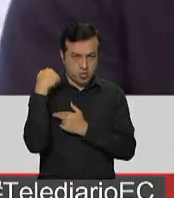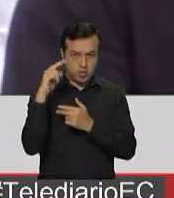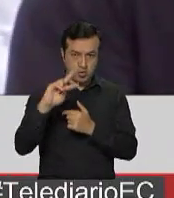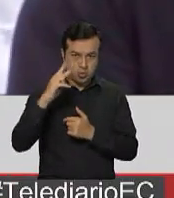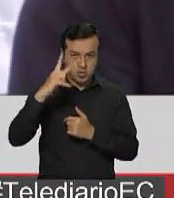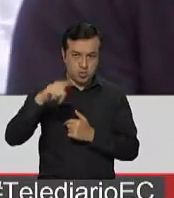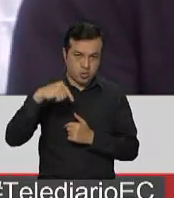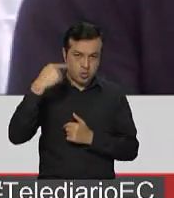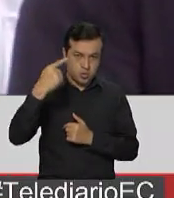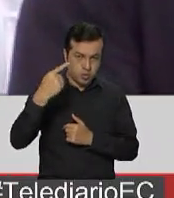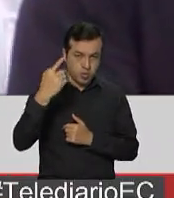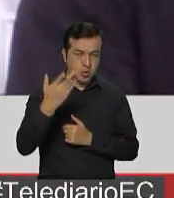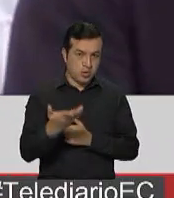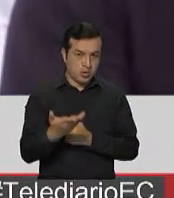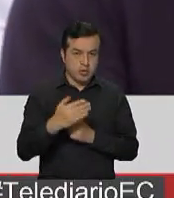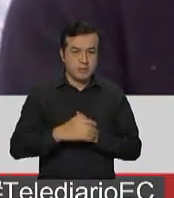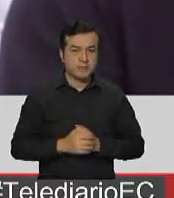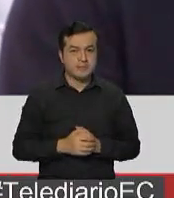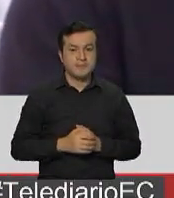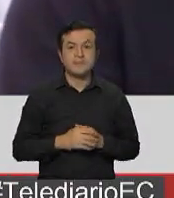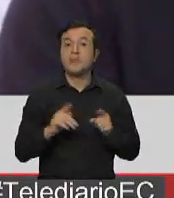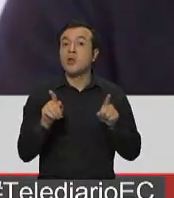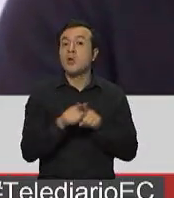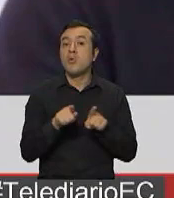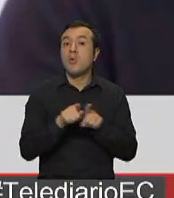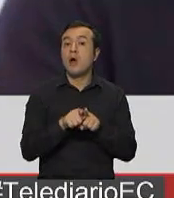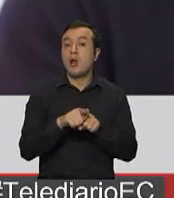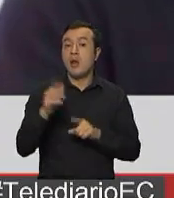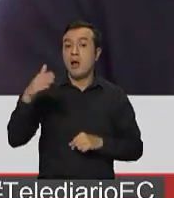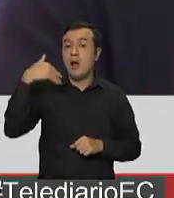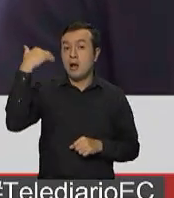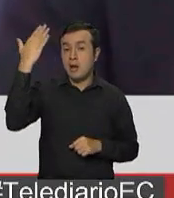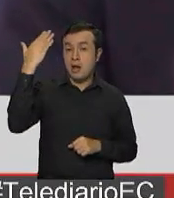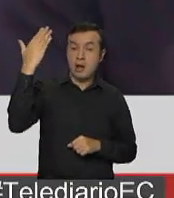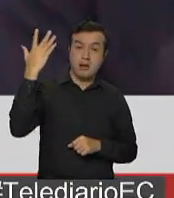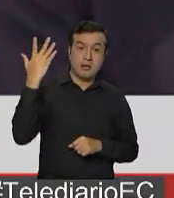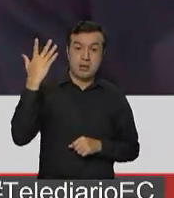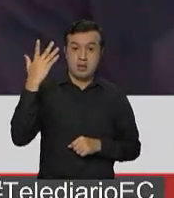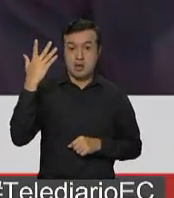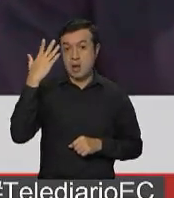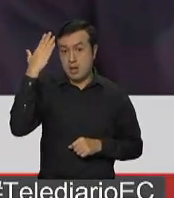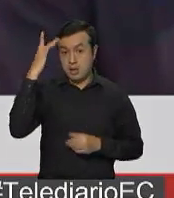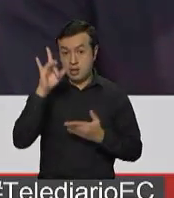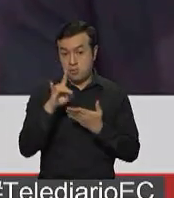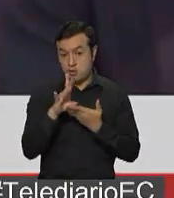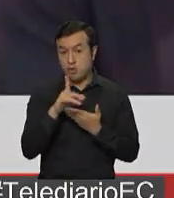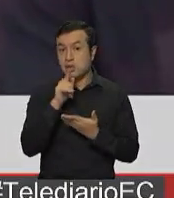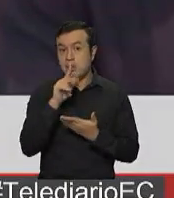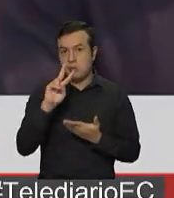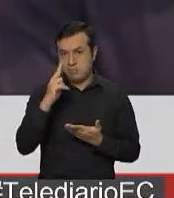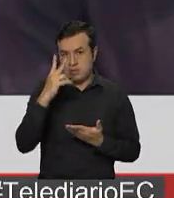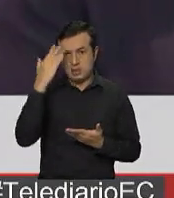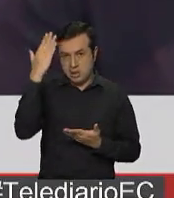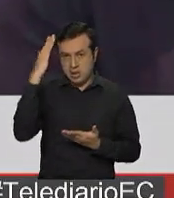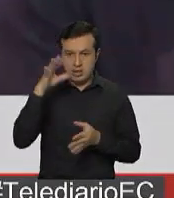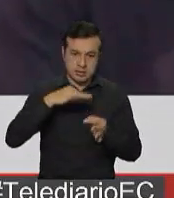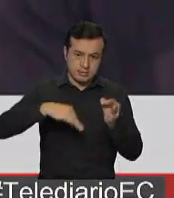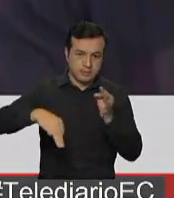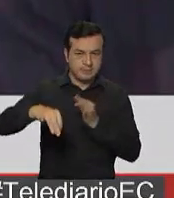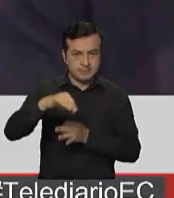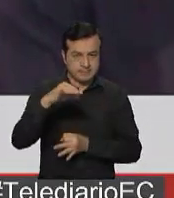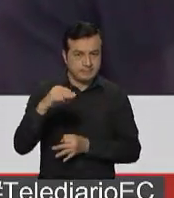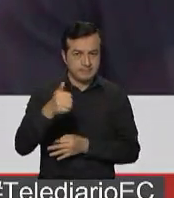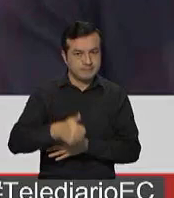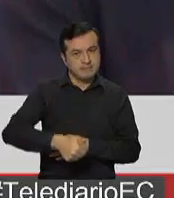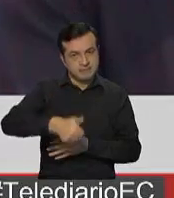a la viceprefecta de ser el caso. Es lo mismo que pasaría en las alcaldías. De ser el caso, asumiría el vicealcalde. Eso